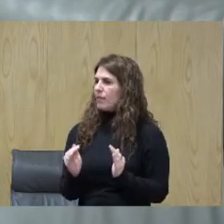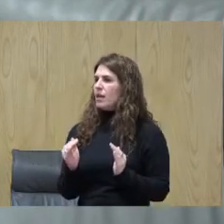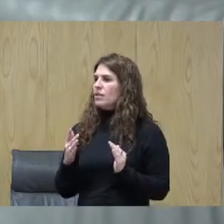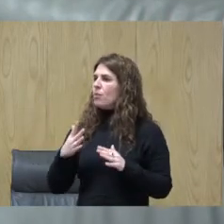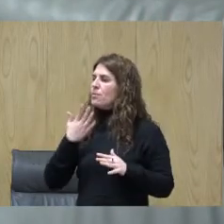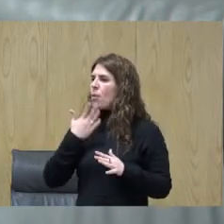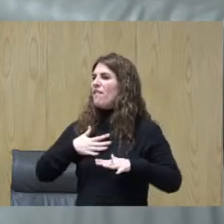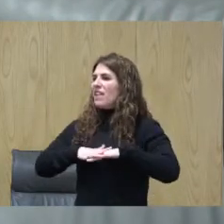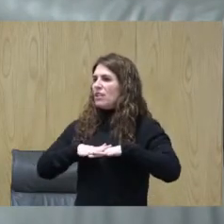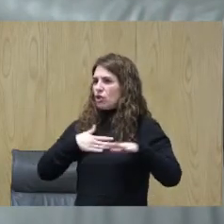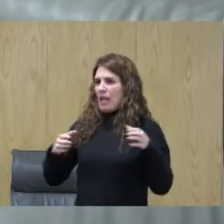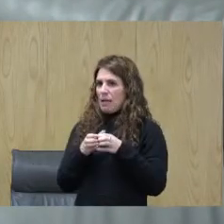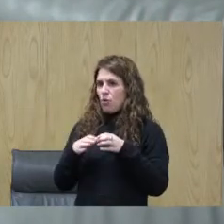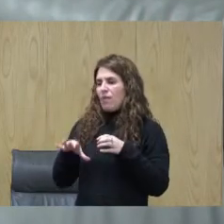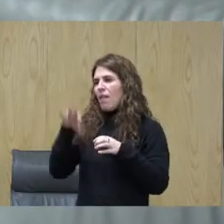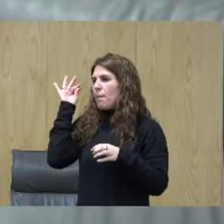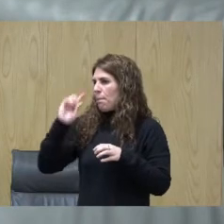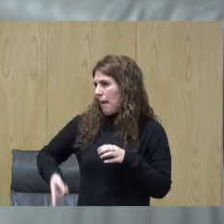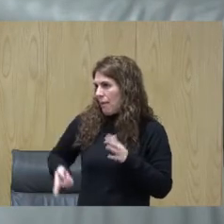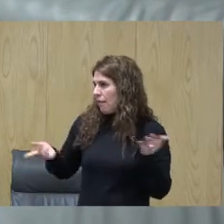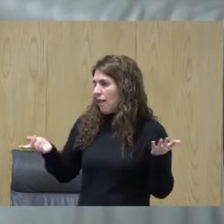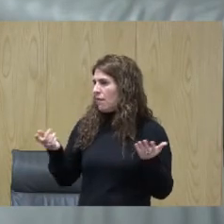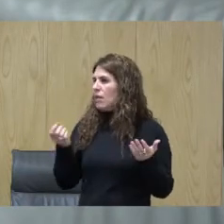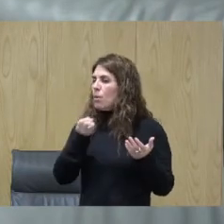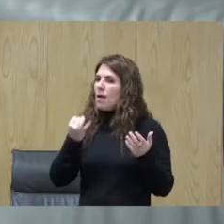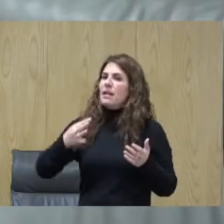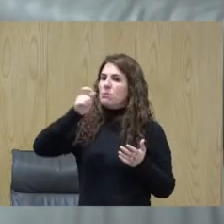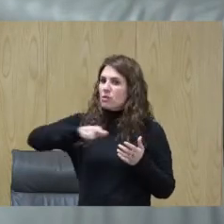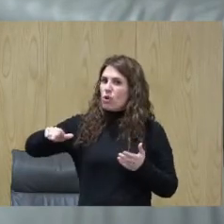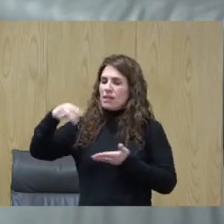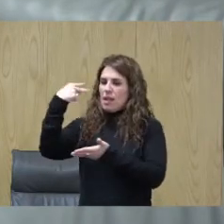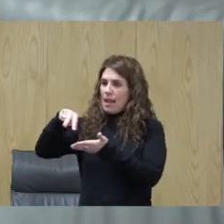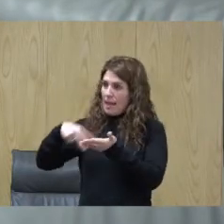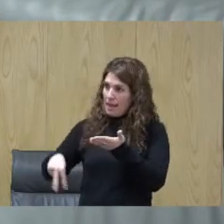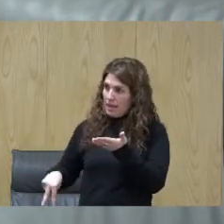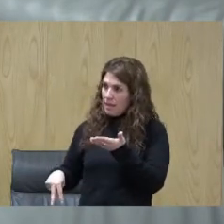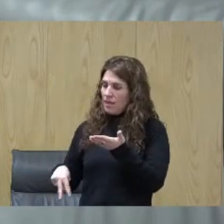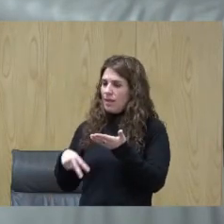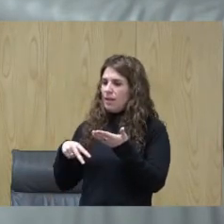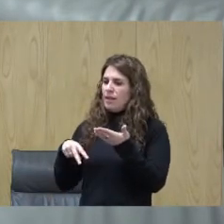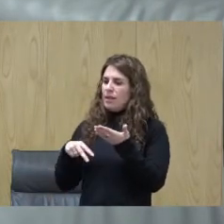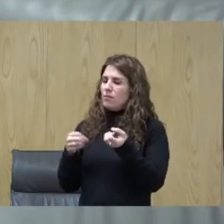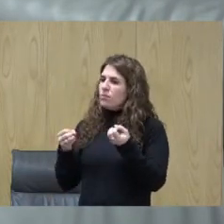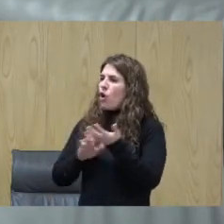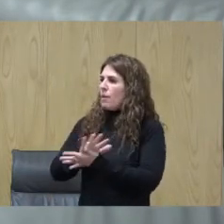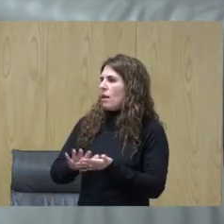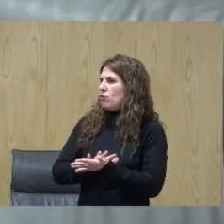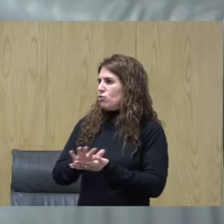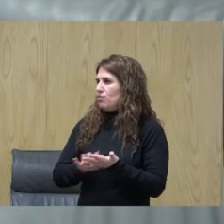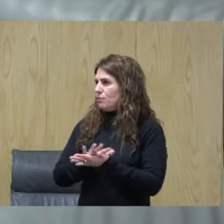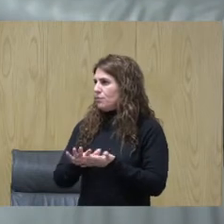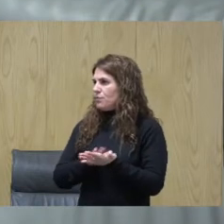haciendo en equipo. Es decir, son varias personas las que leemos y sobre ellos vamos comentando. Entonces, al final,